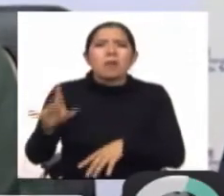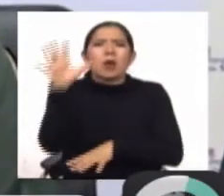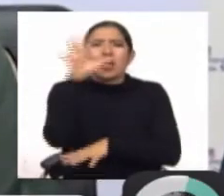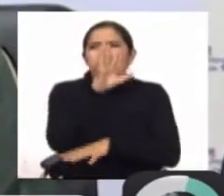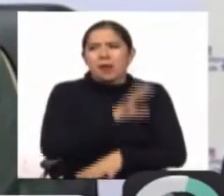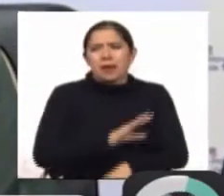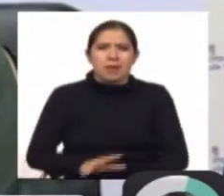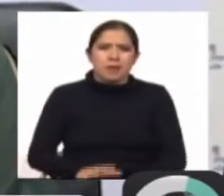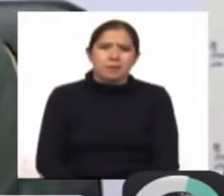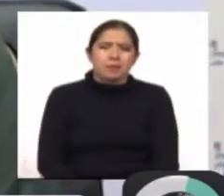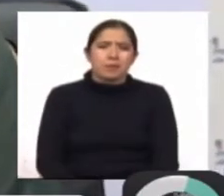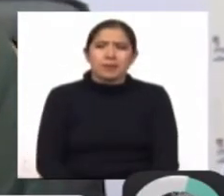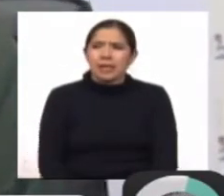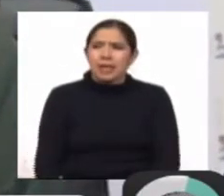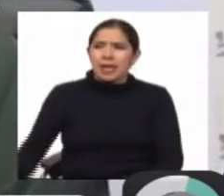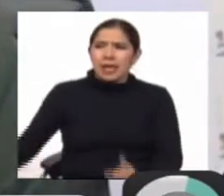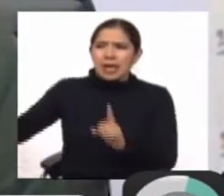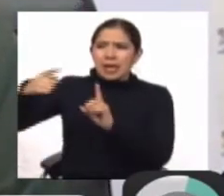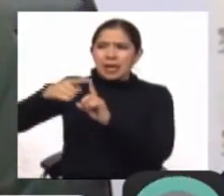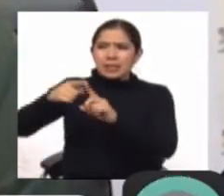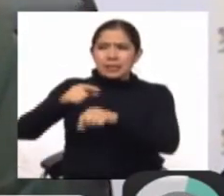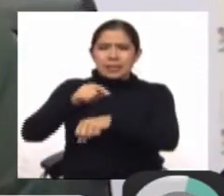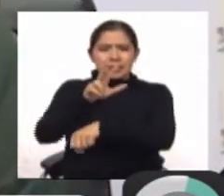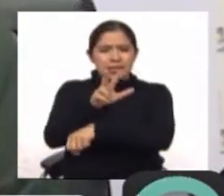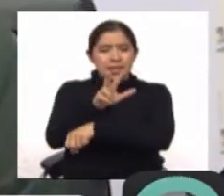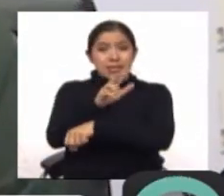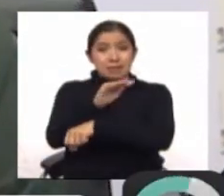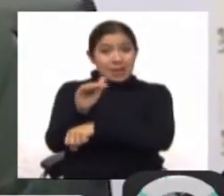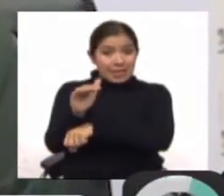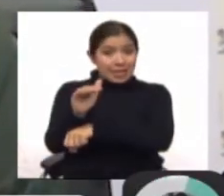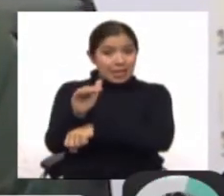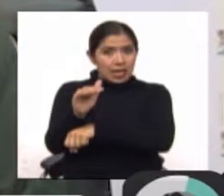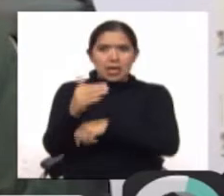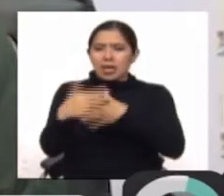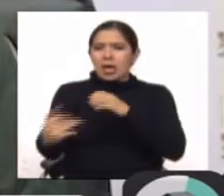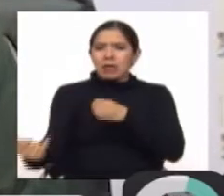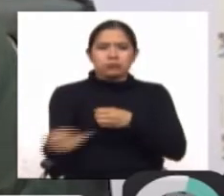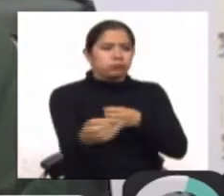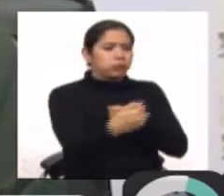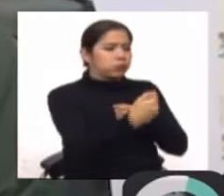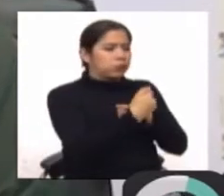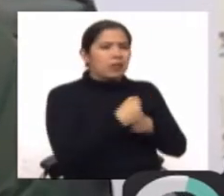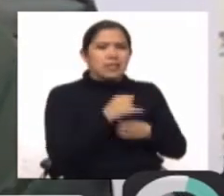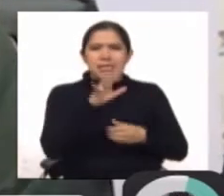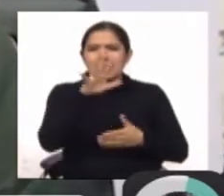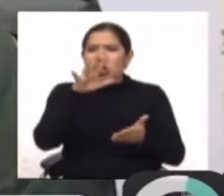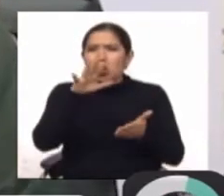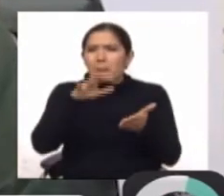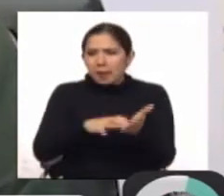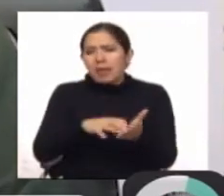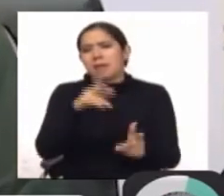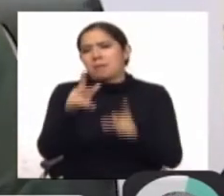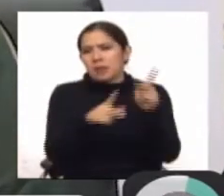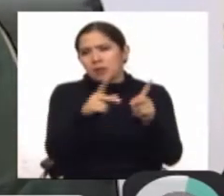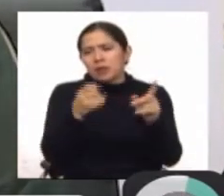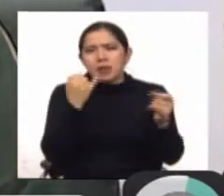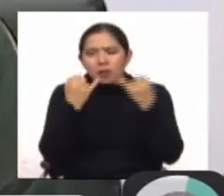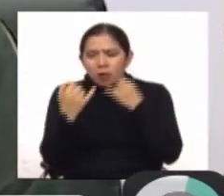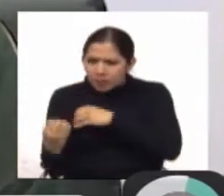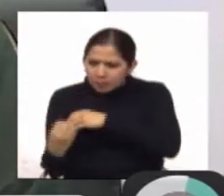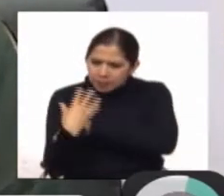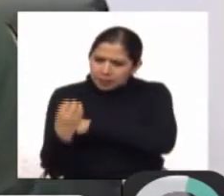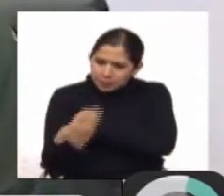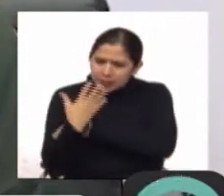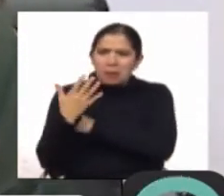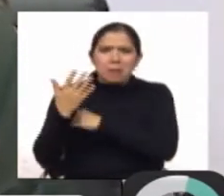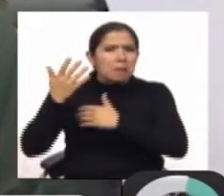Hemos superado hasta las 3:30 de la tarde las 5.000 inscripciones y tenemos todavía llegando información que vamos a superar